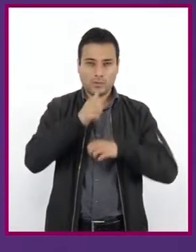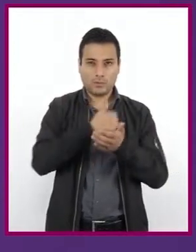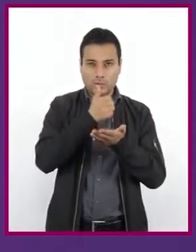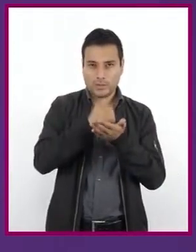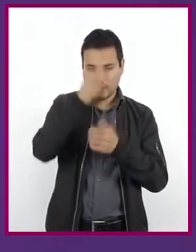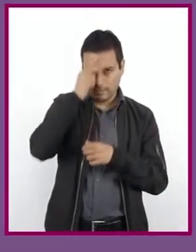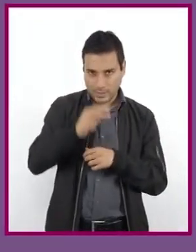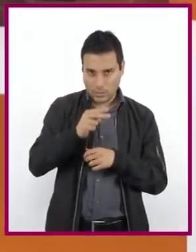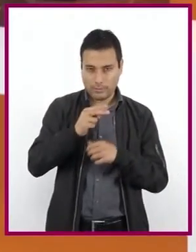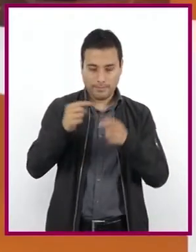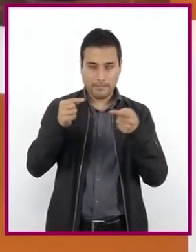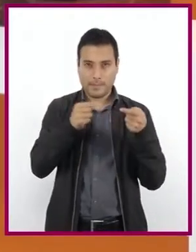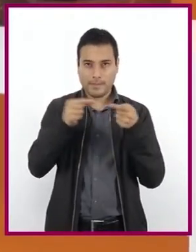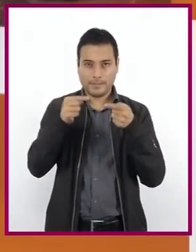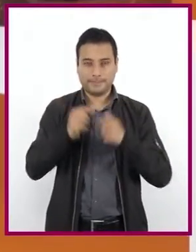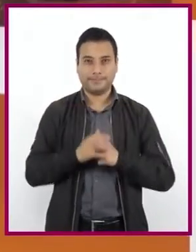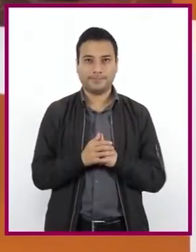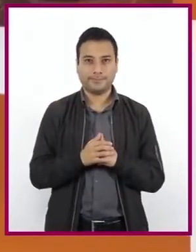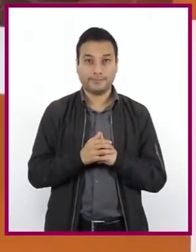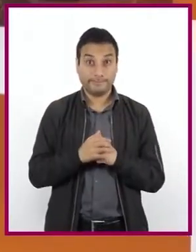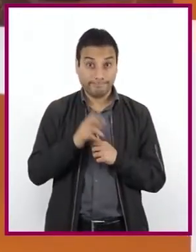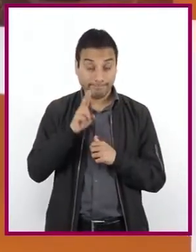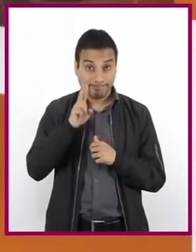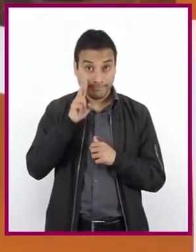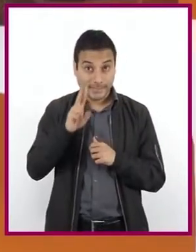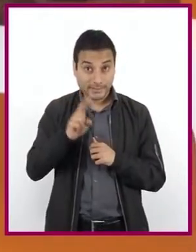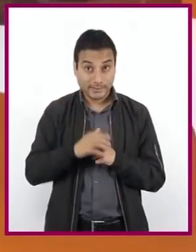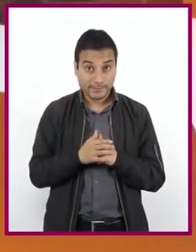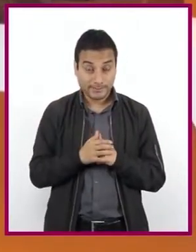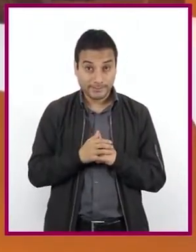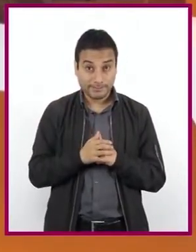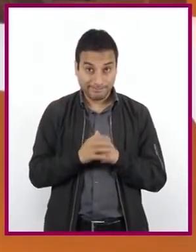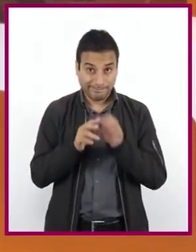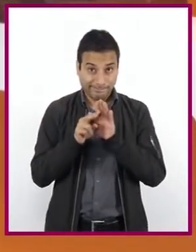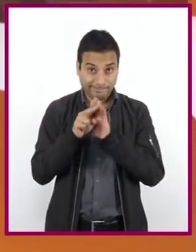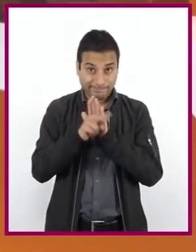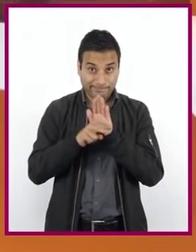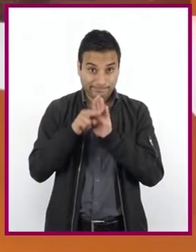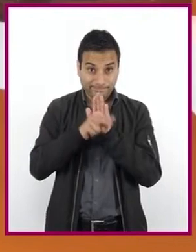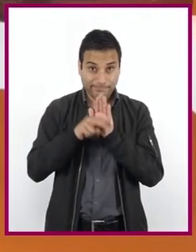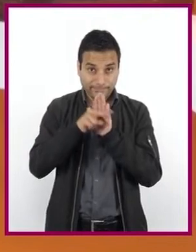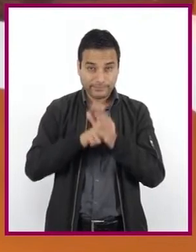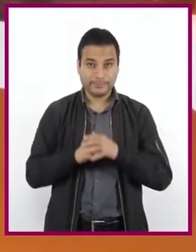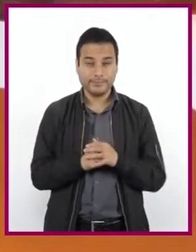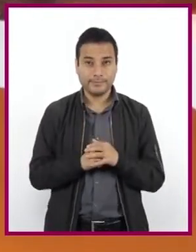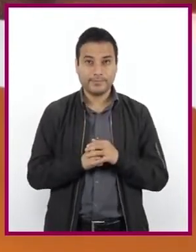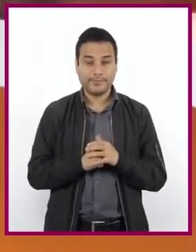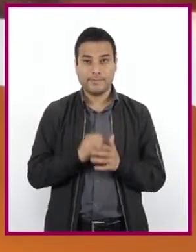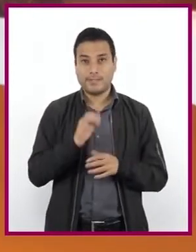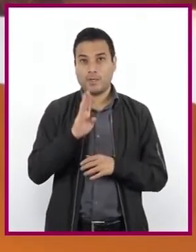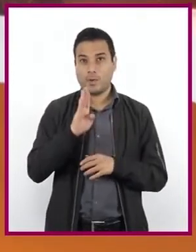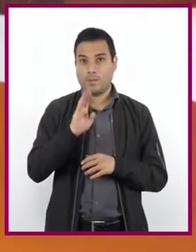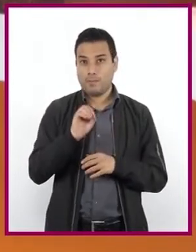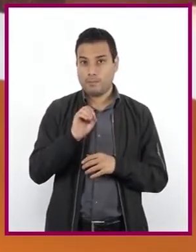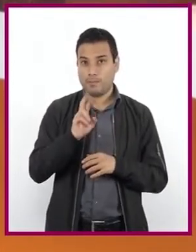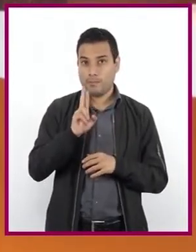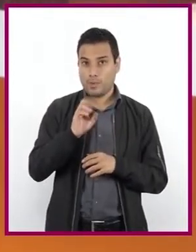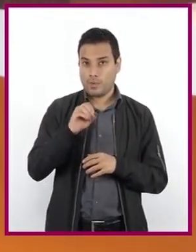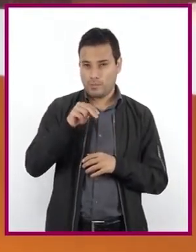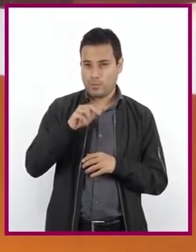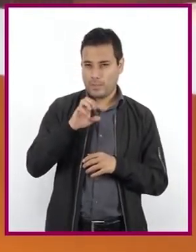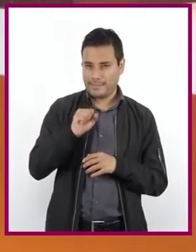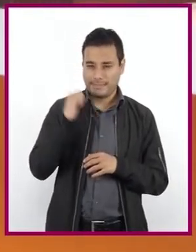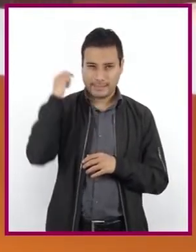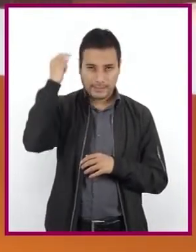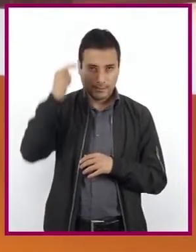México. Como pudieron ver y escuchar en el video, las reformas dictadas por los